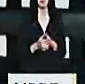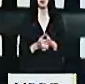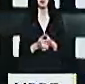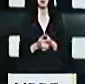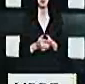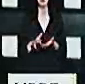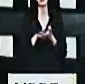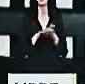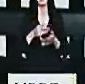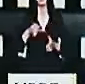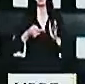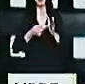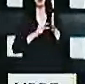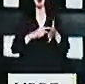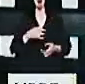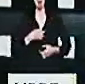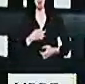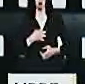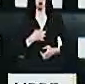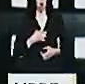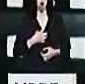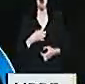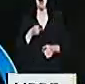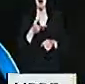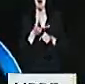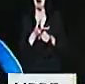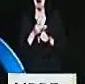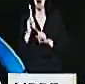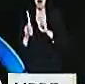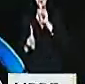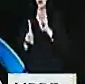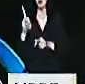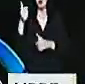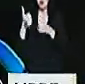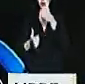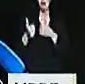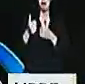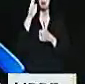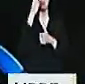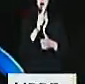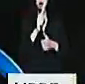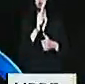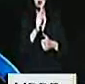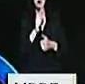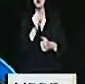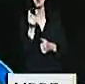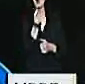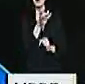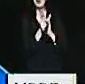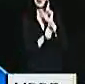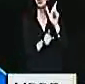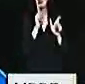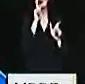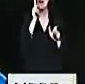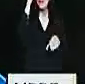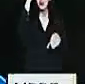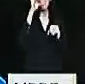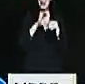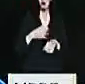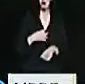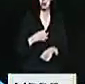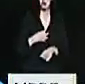electrofulguración de las arritmias. Ajá. Pero hay muy pocos pacientes que requieren de esa terapia. Sí, claro. Entonces, efectivamente, sí, yo